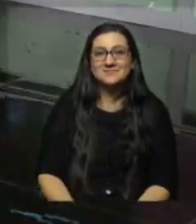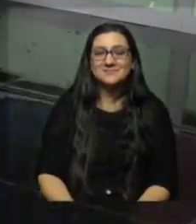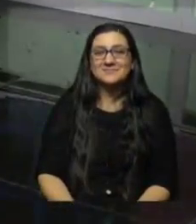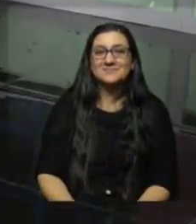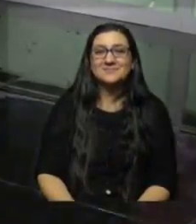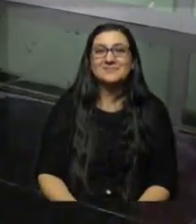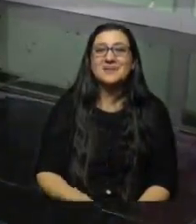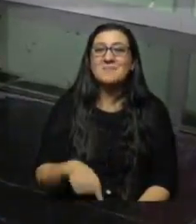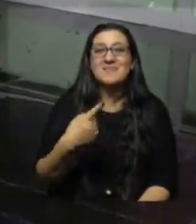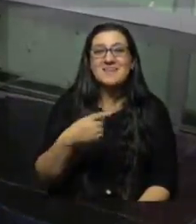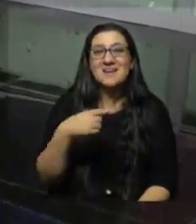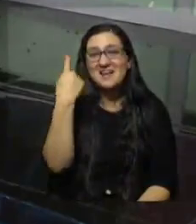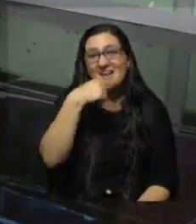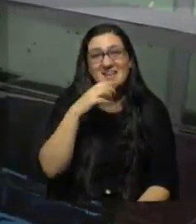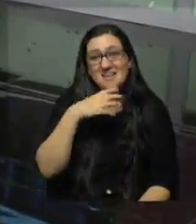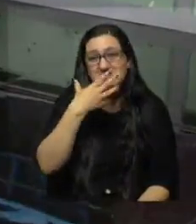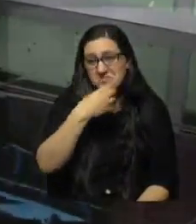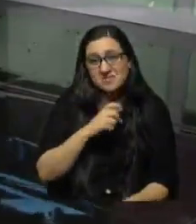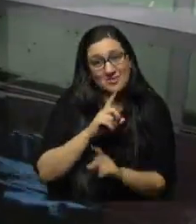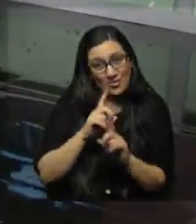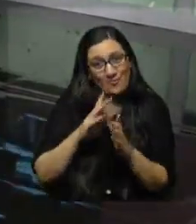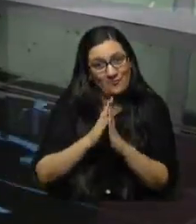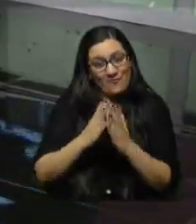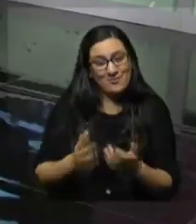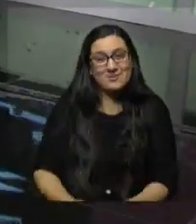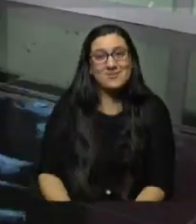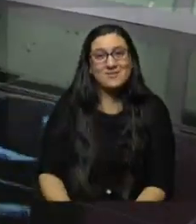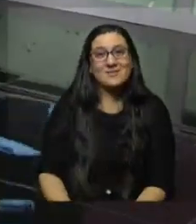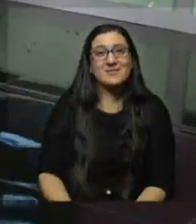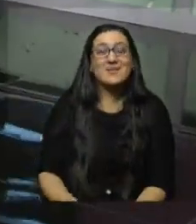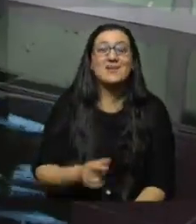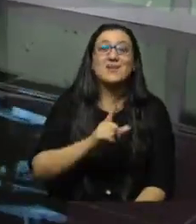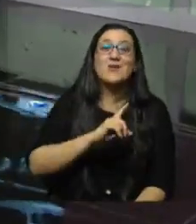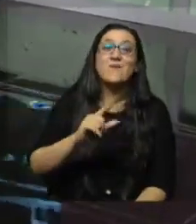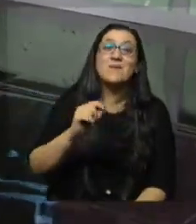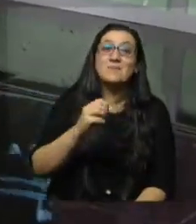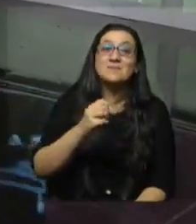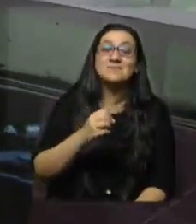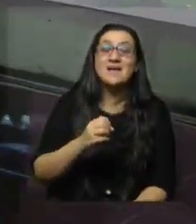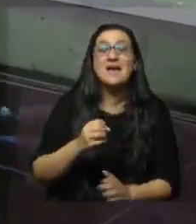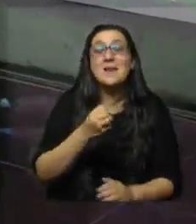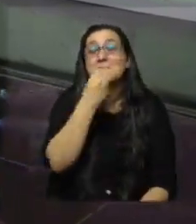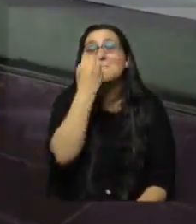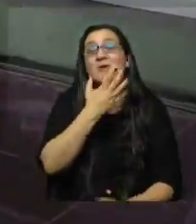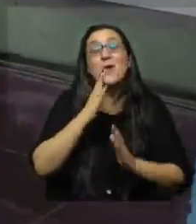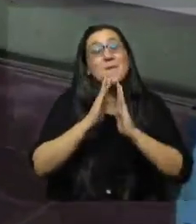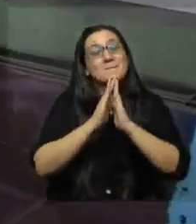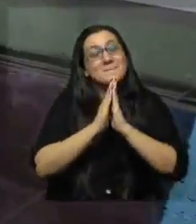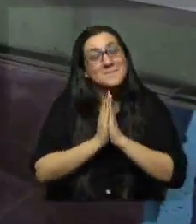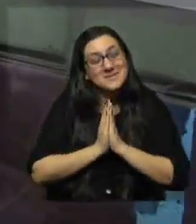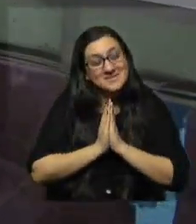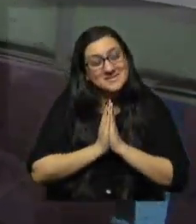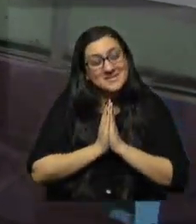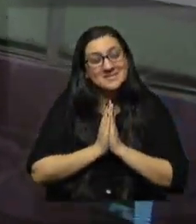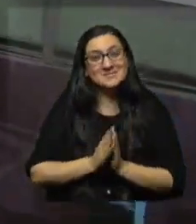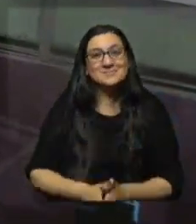Qué feo, qué horrible, pero bueno. Tiene que venir. Nos vamos a la mejor misa de todos, en la mejor catedral